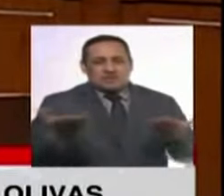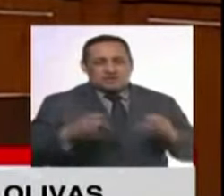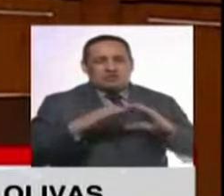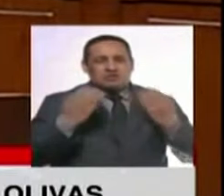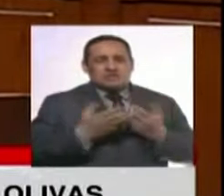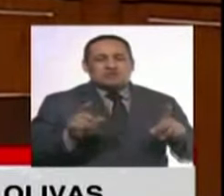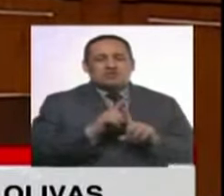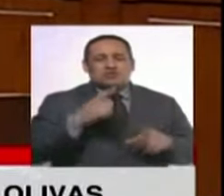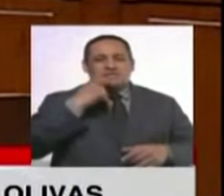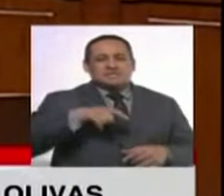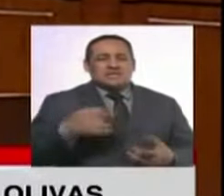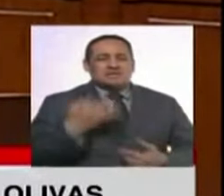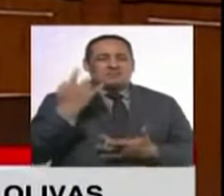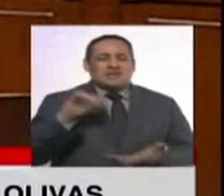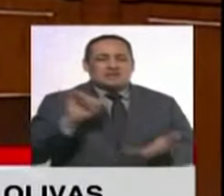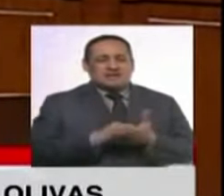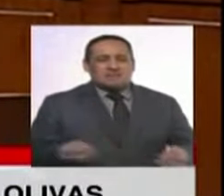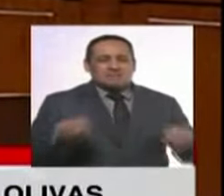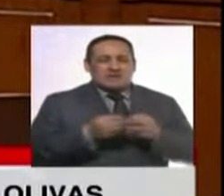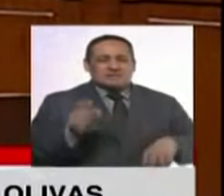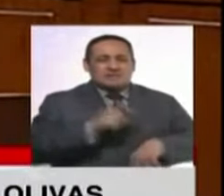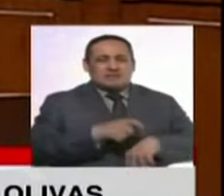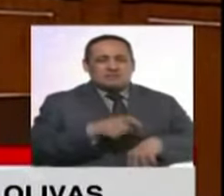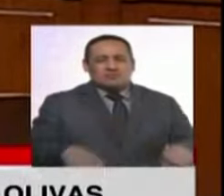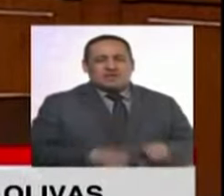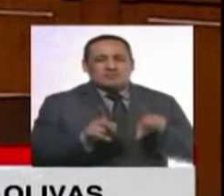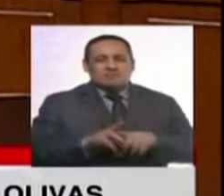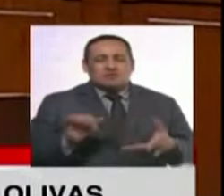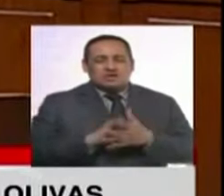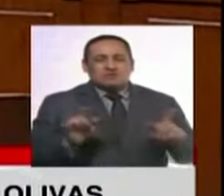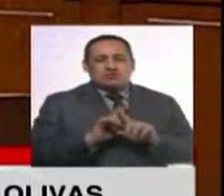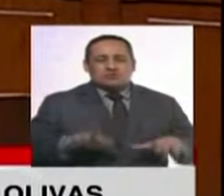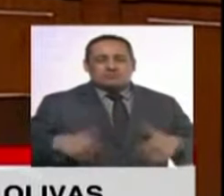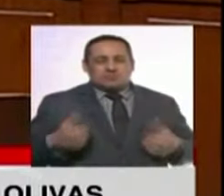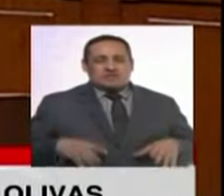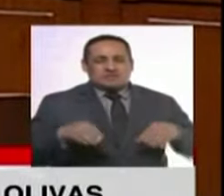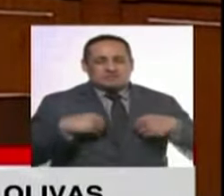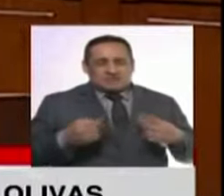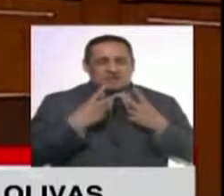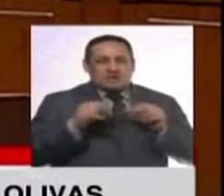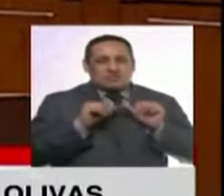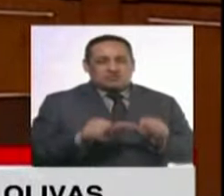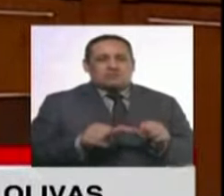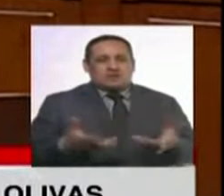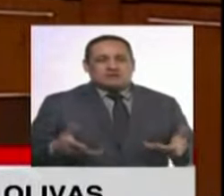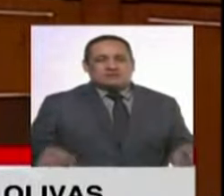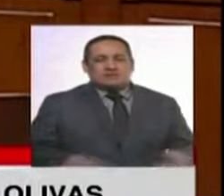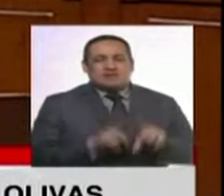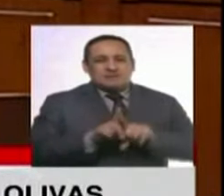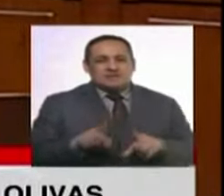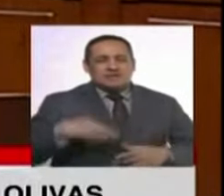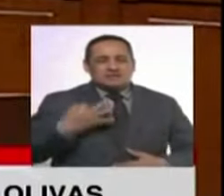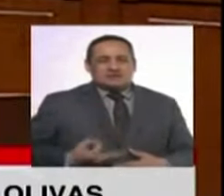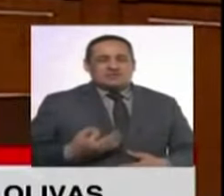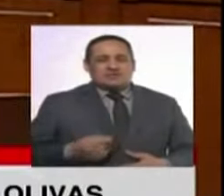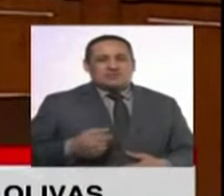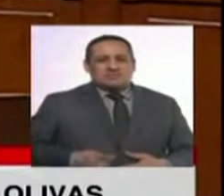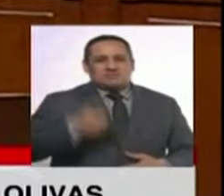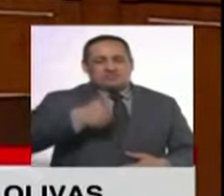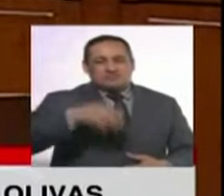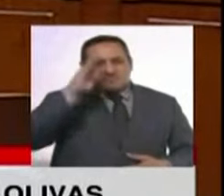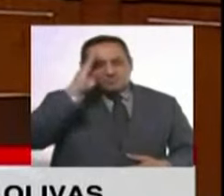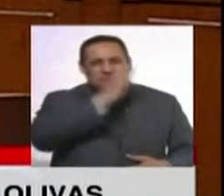no medita esperar más tiempo porque no no se puede permitir que sigamos así el señor general